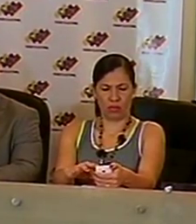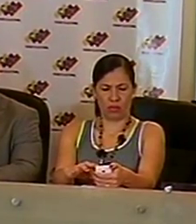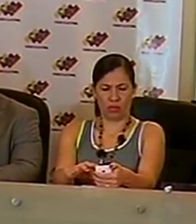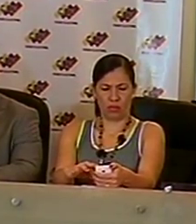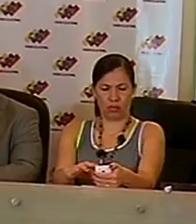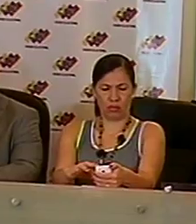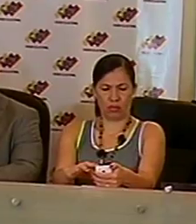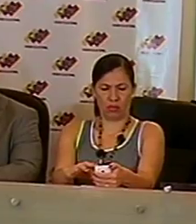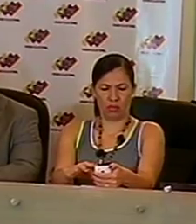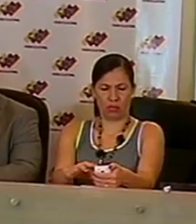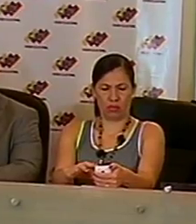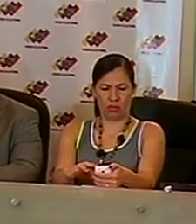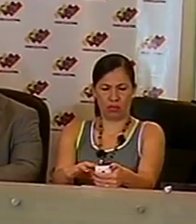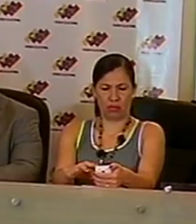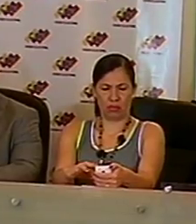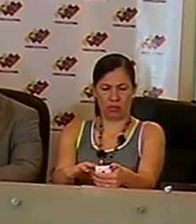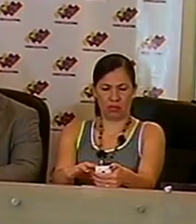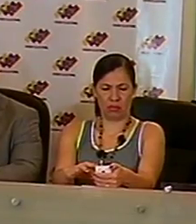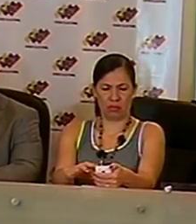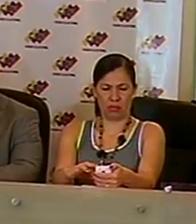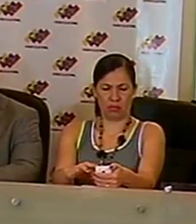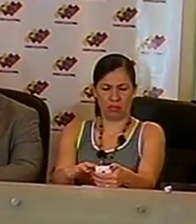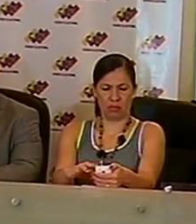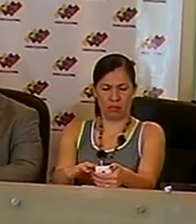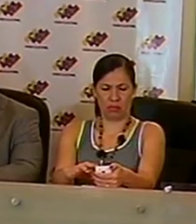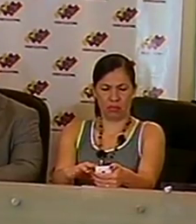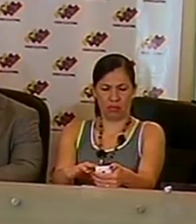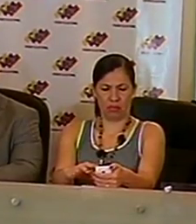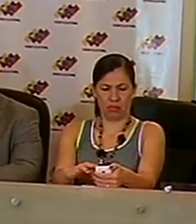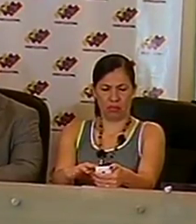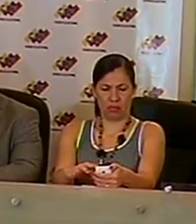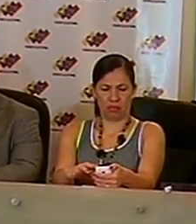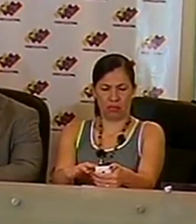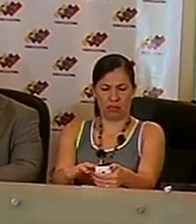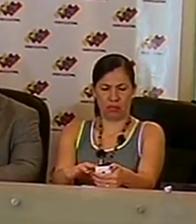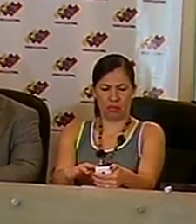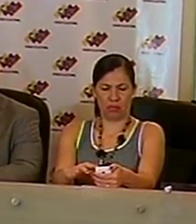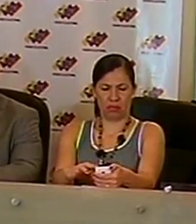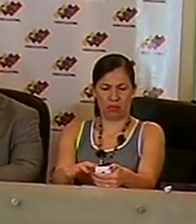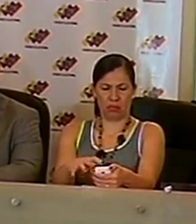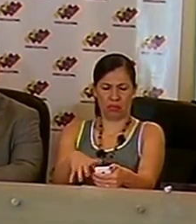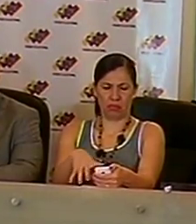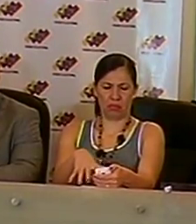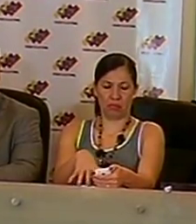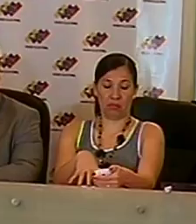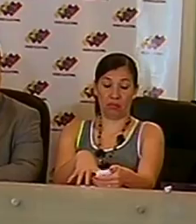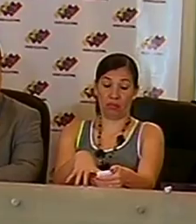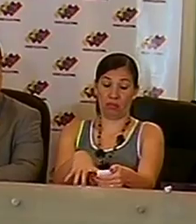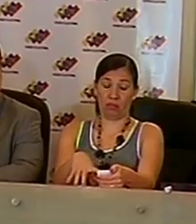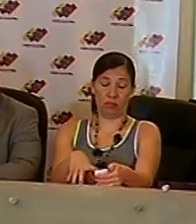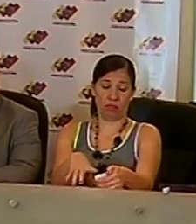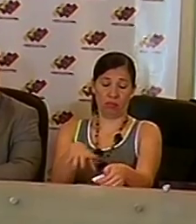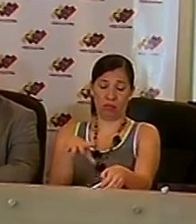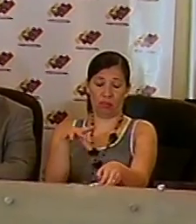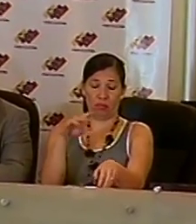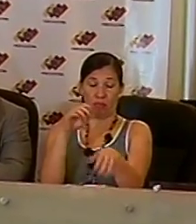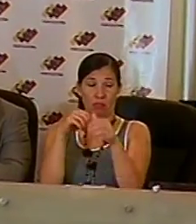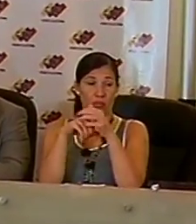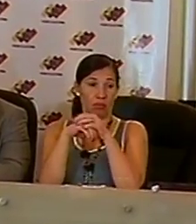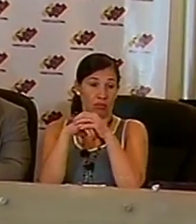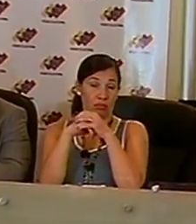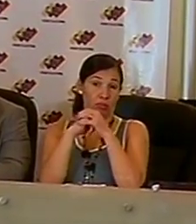Se asegurará y favorecerá equidad en el acceso a los medios públicos y privados, redes sociales nacionales